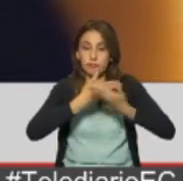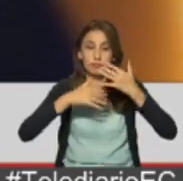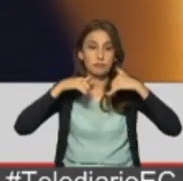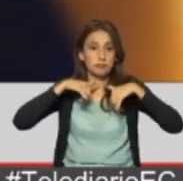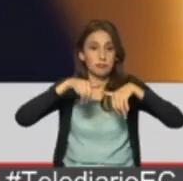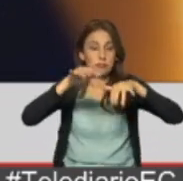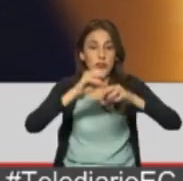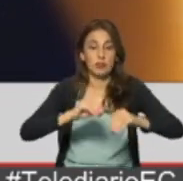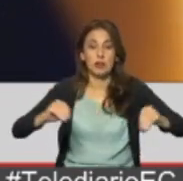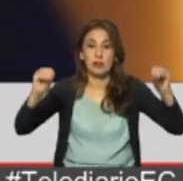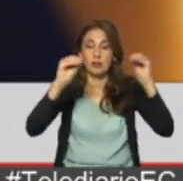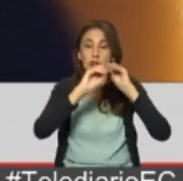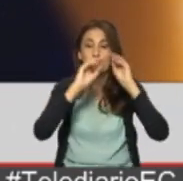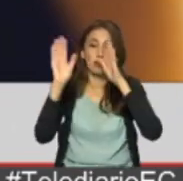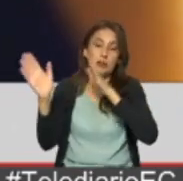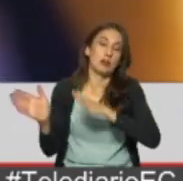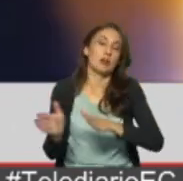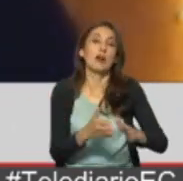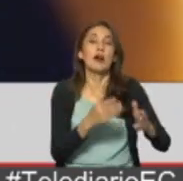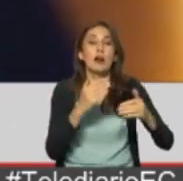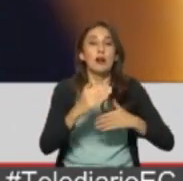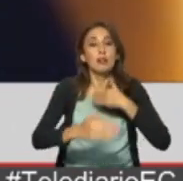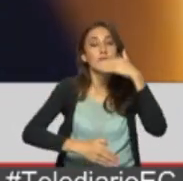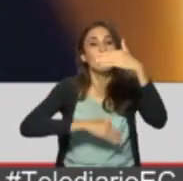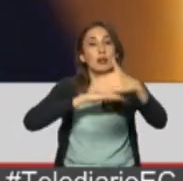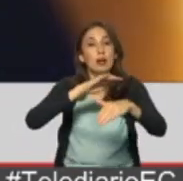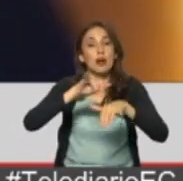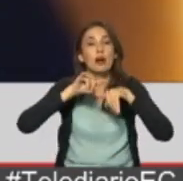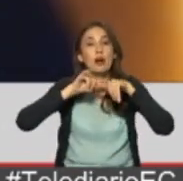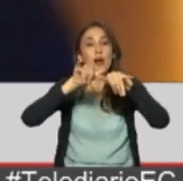y permitirles que pasen